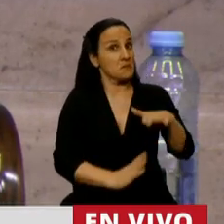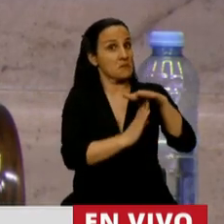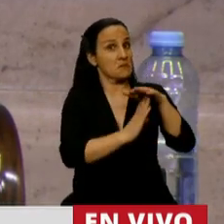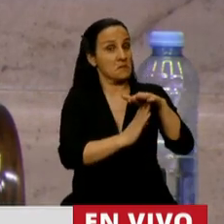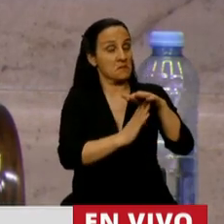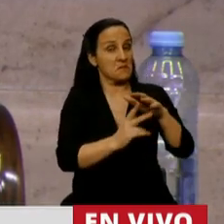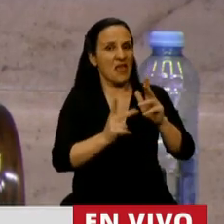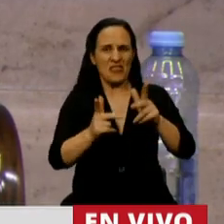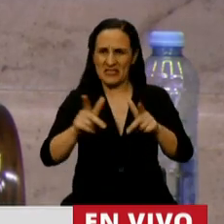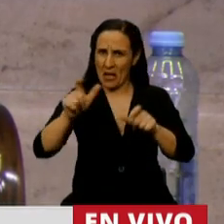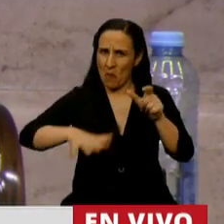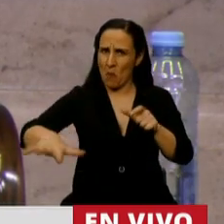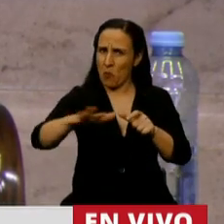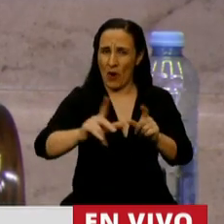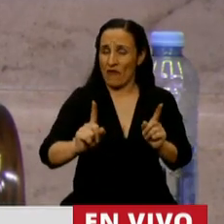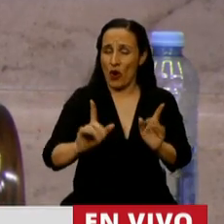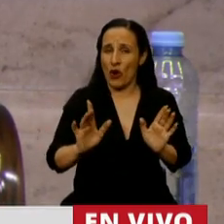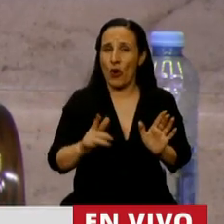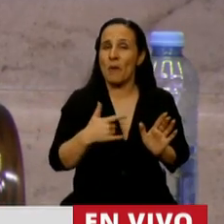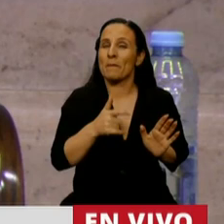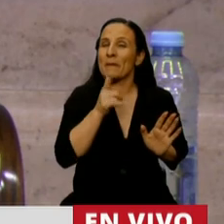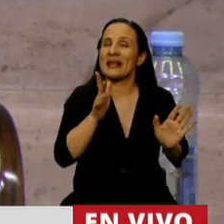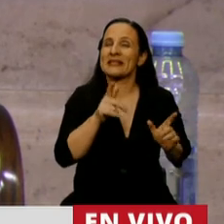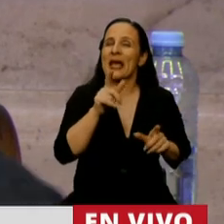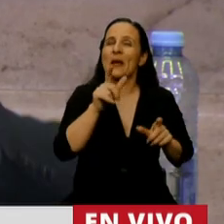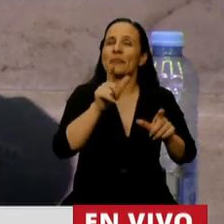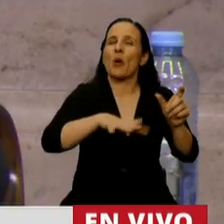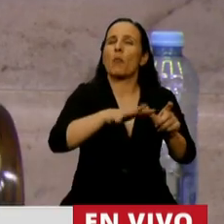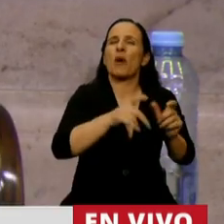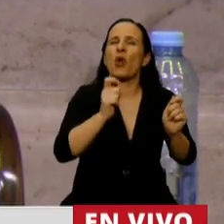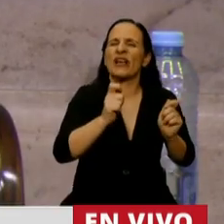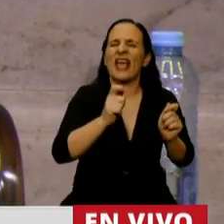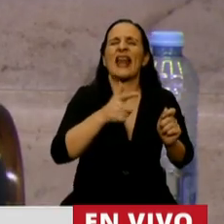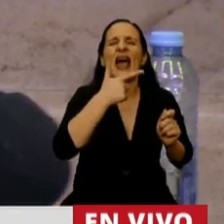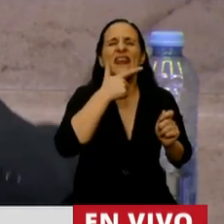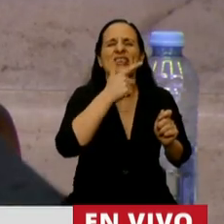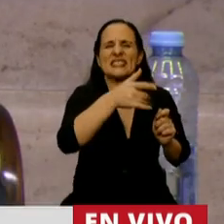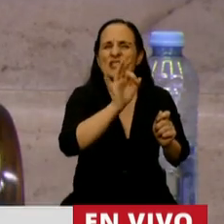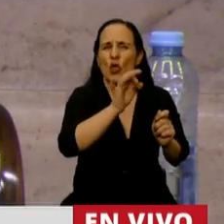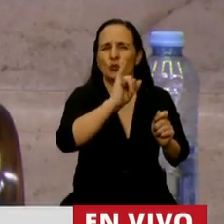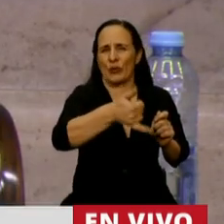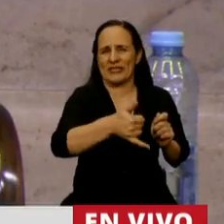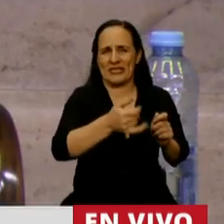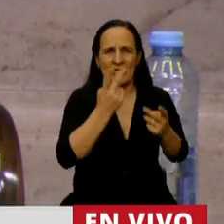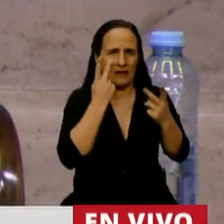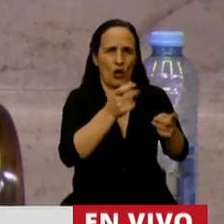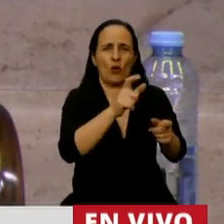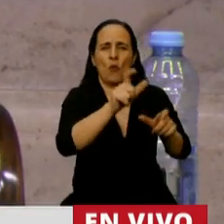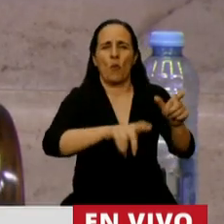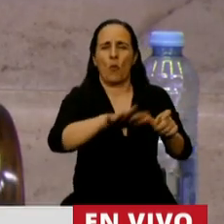sino el pueblo aparentemente es el que sale el 17 de octubre y a ese se le reconoce